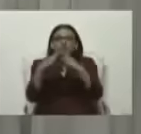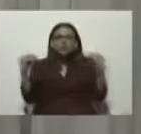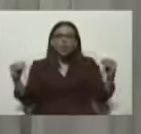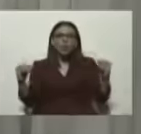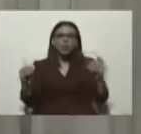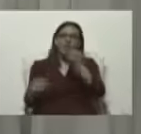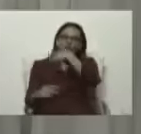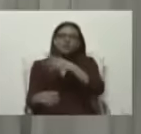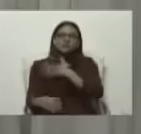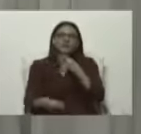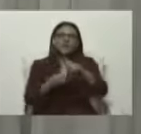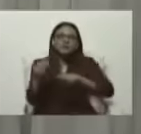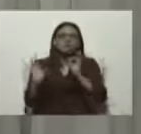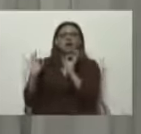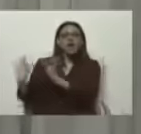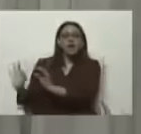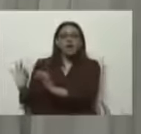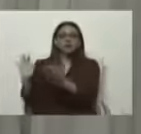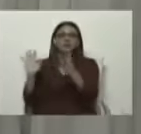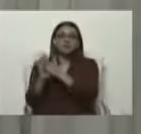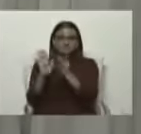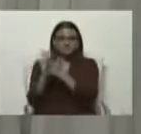of Grace.